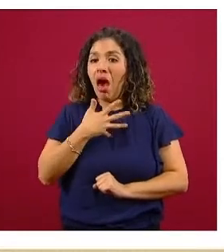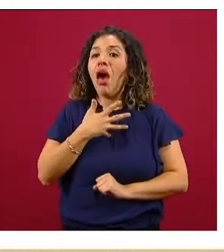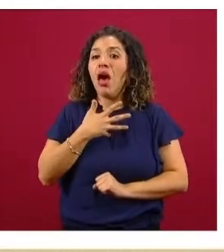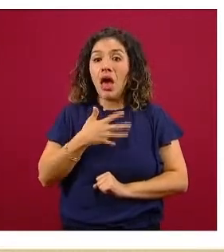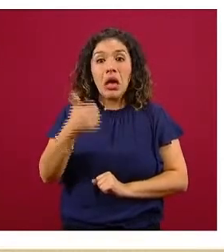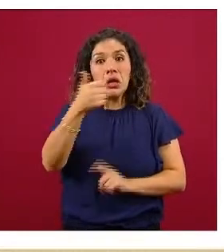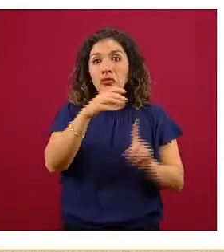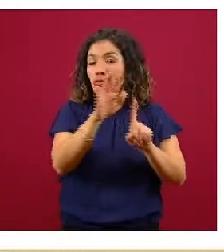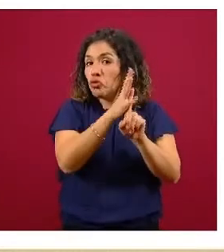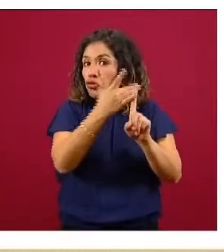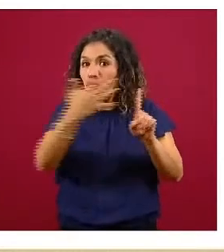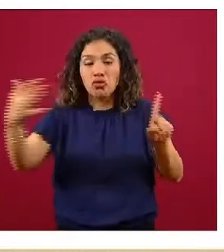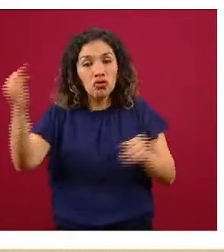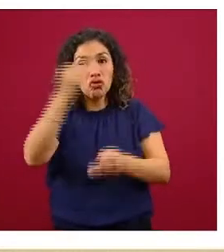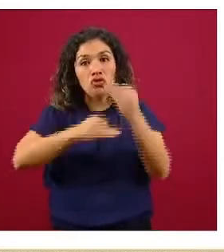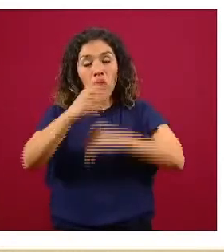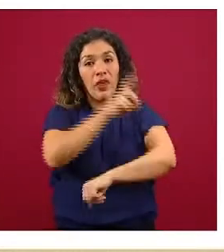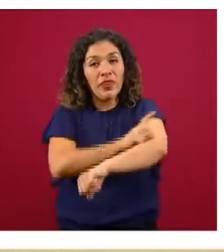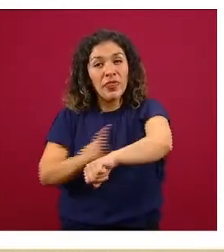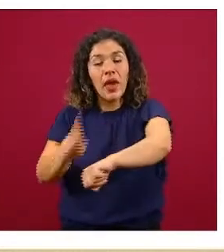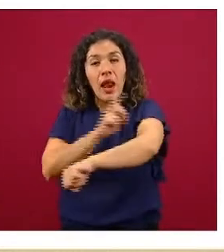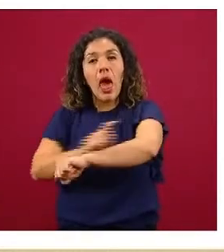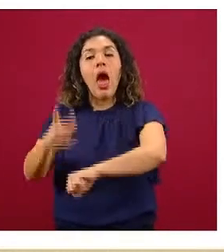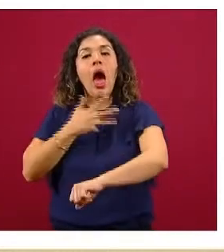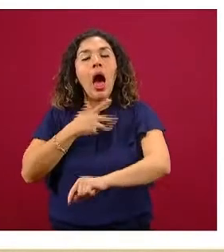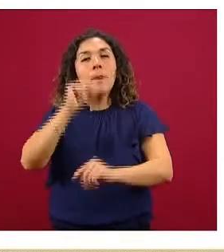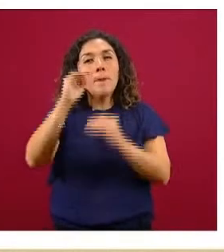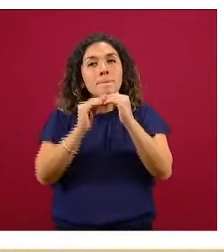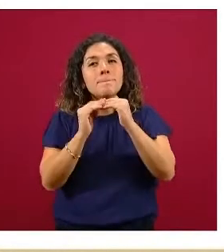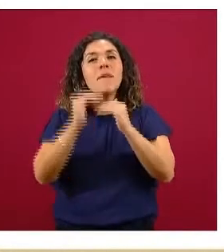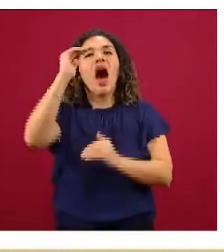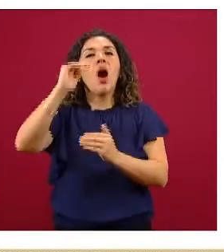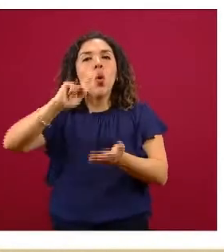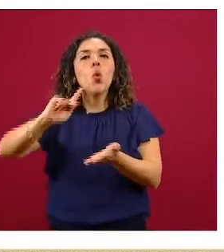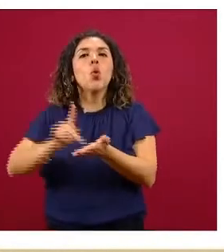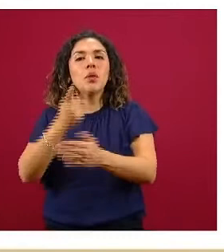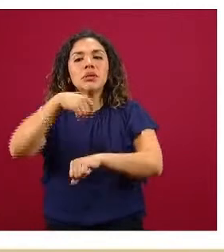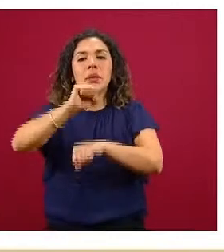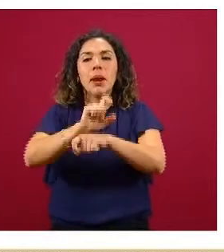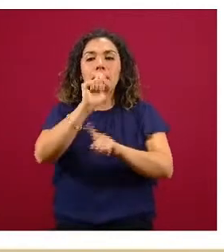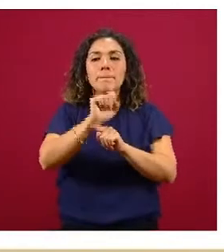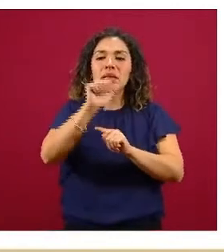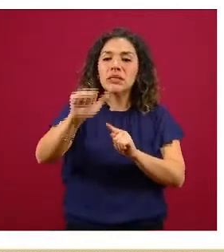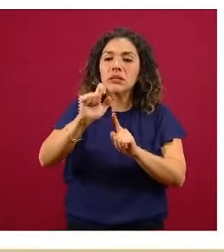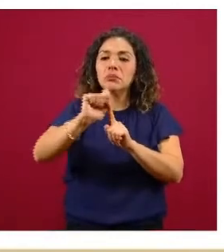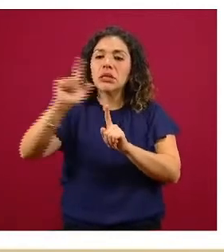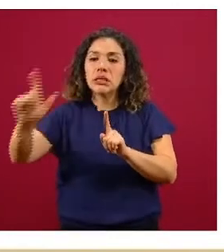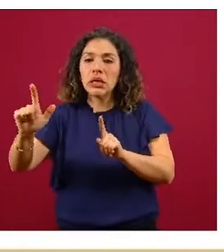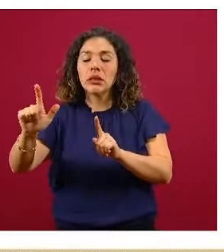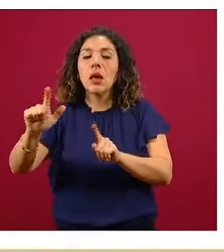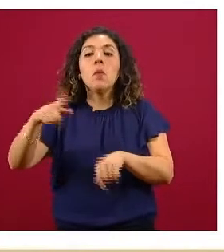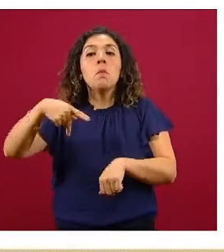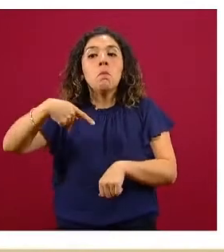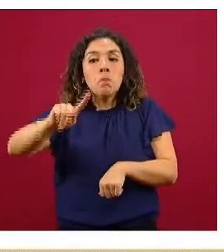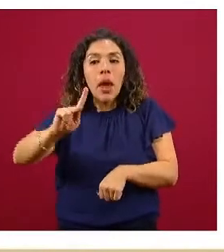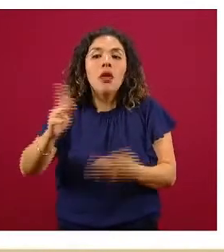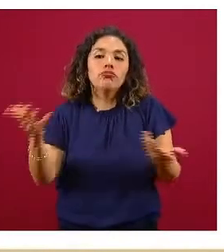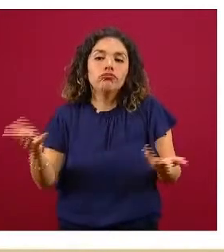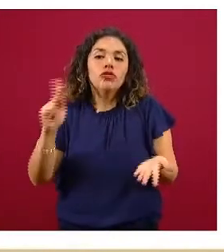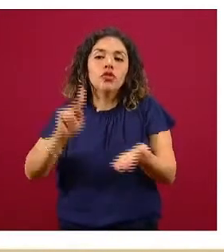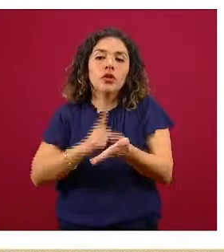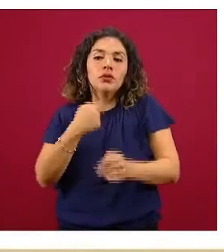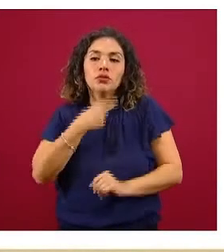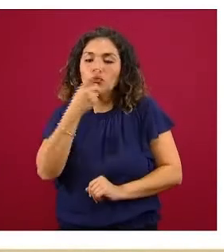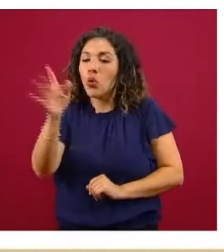6 demarcaciones presentadas tienen ese ligero incremento que se da de la 26 a la 27, pero otra vez